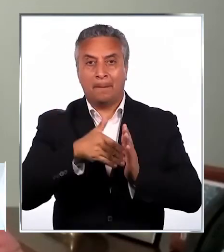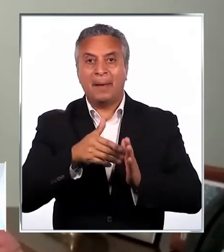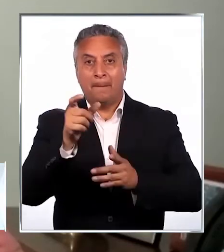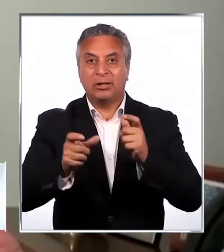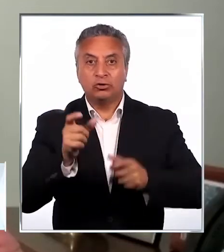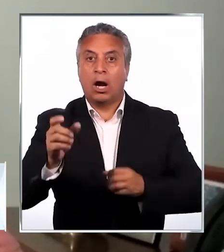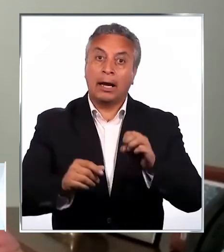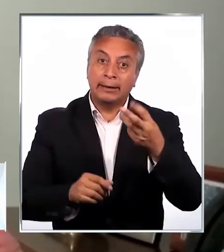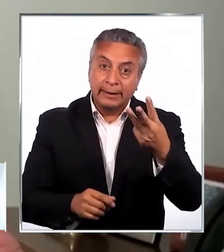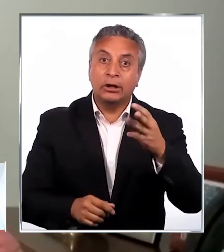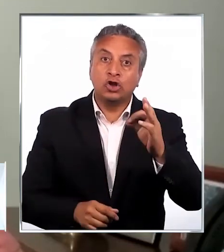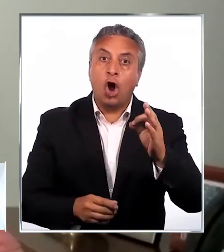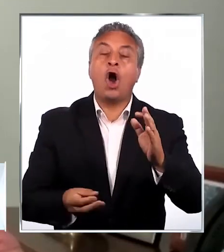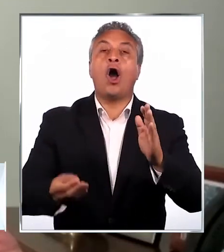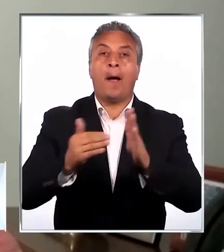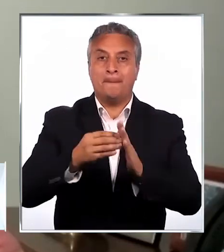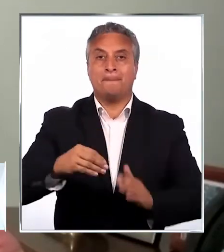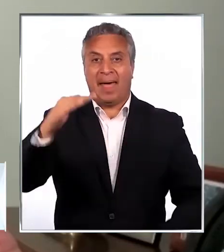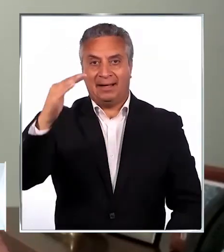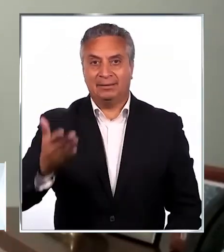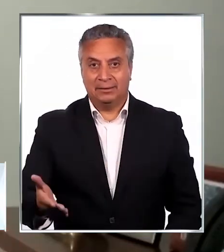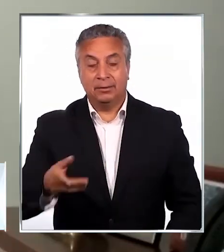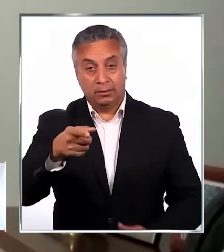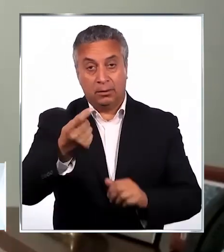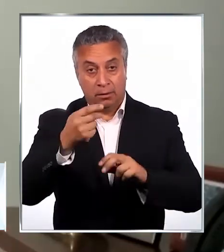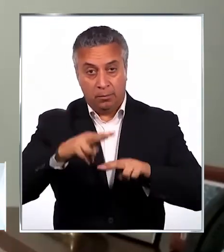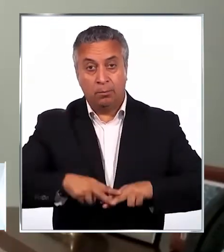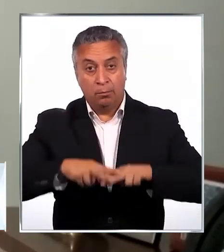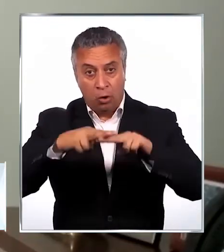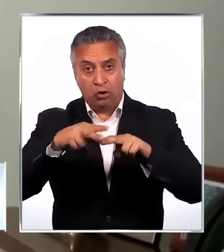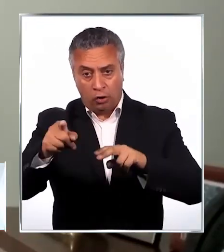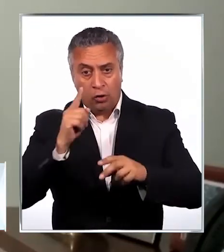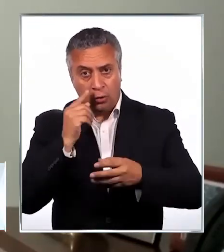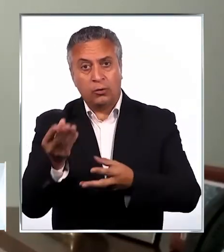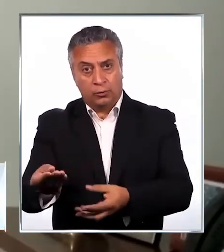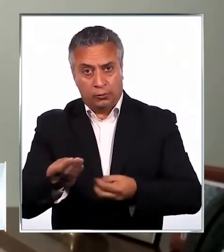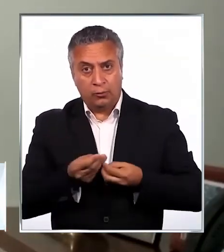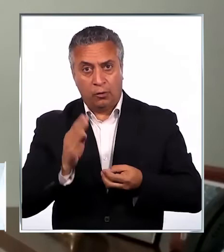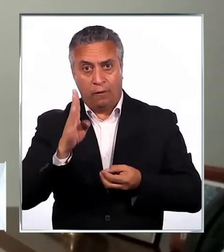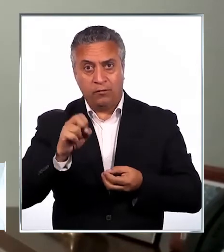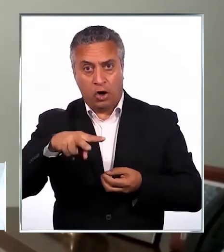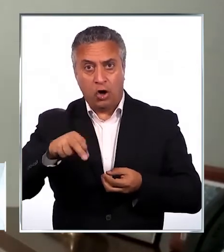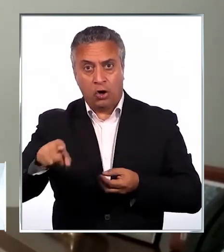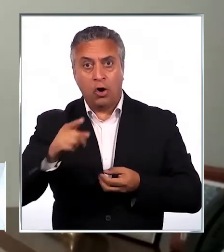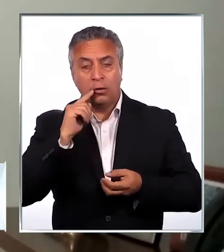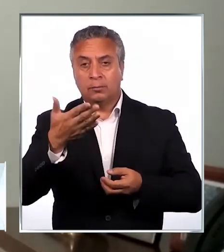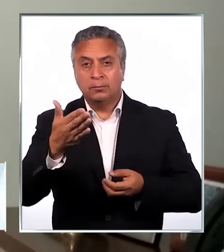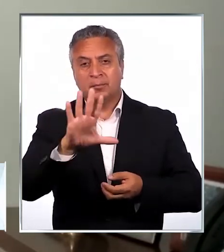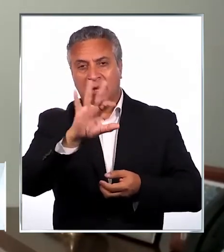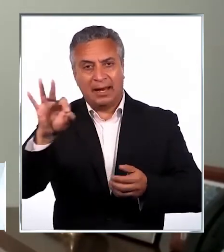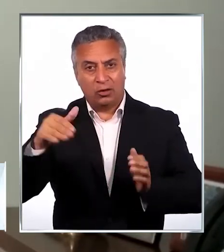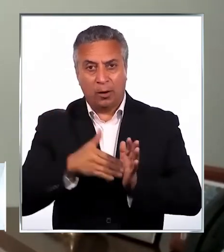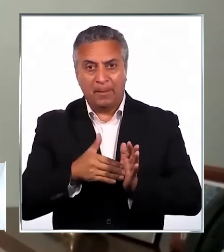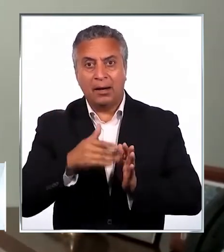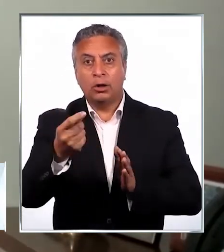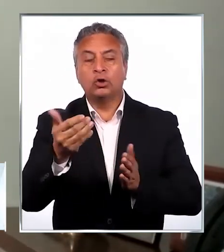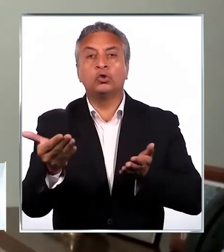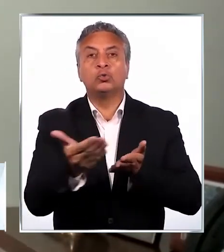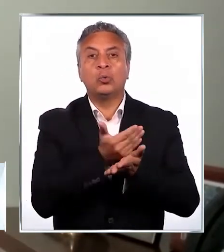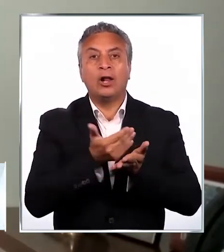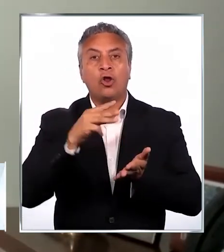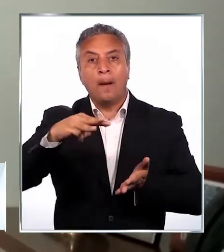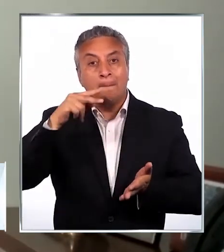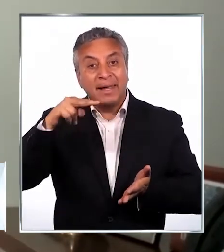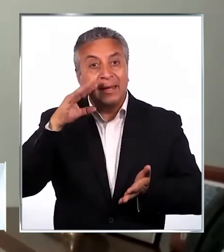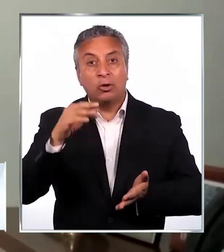si tengo 3 o más. Es muy relevante decir que los montos donde uno recibe este bono base de 500.000 es entre el